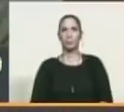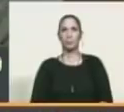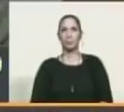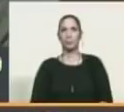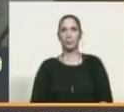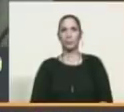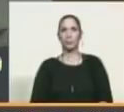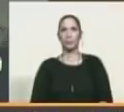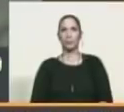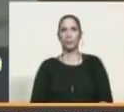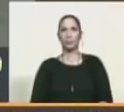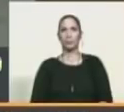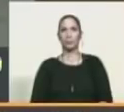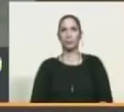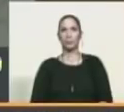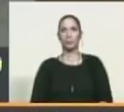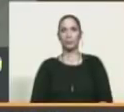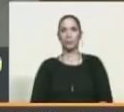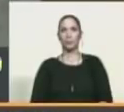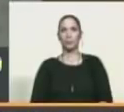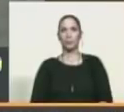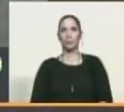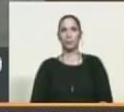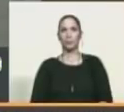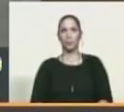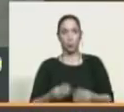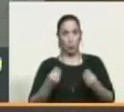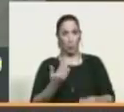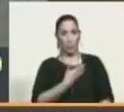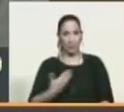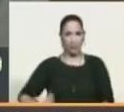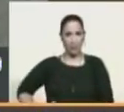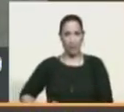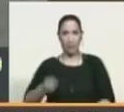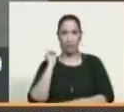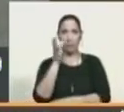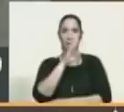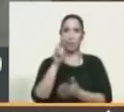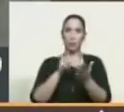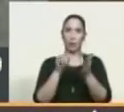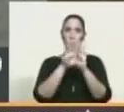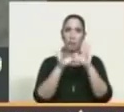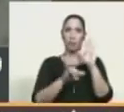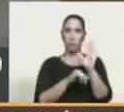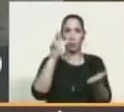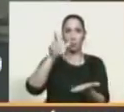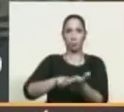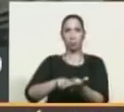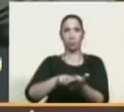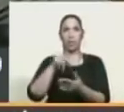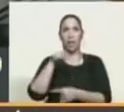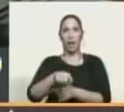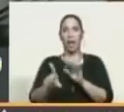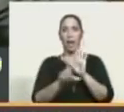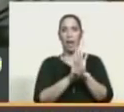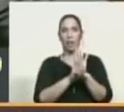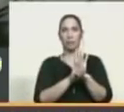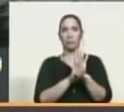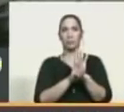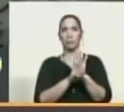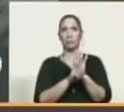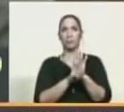me toca preguntar como presidente de esta Asamblea Nacional Constituyente para la aprobación de este decreto ley